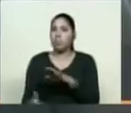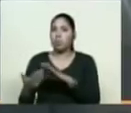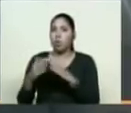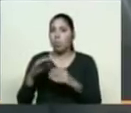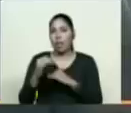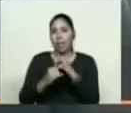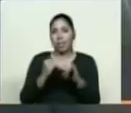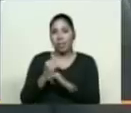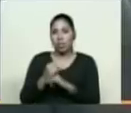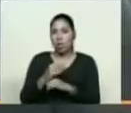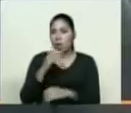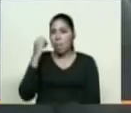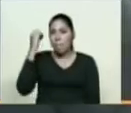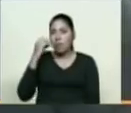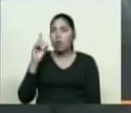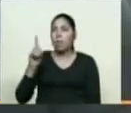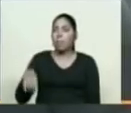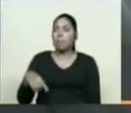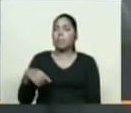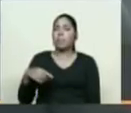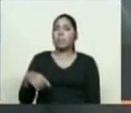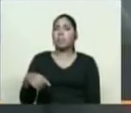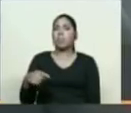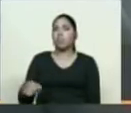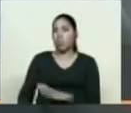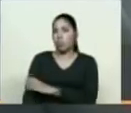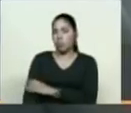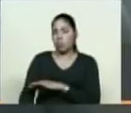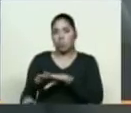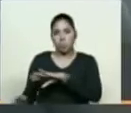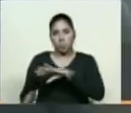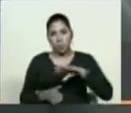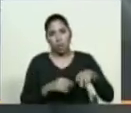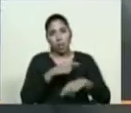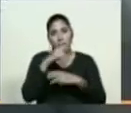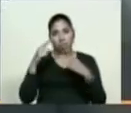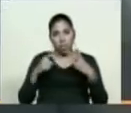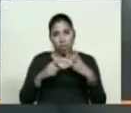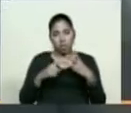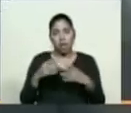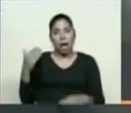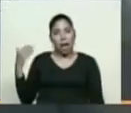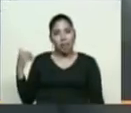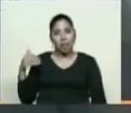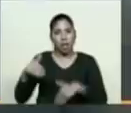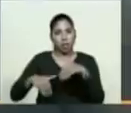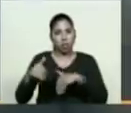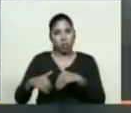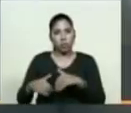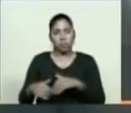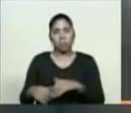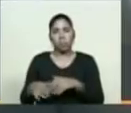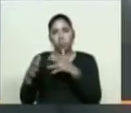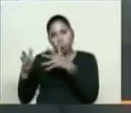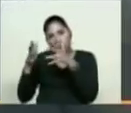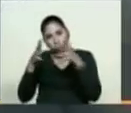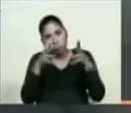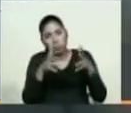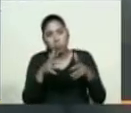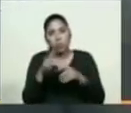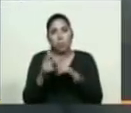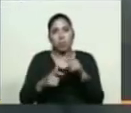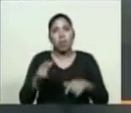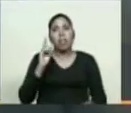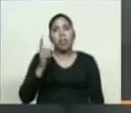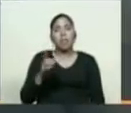internacional. La tercera pregunta, en elecciones anteriores se sugirió a los votantes que cuando fueran a ejercer su derecho al voto llevaran